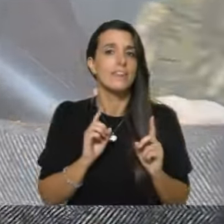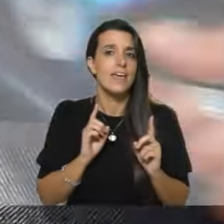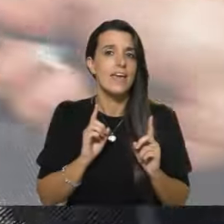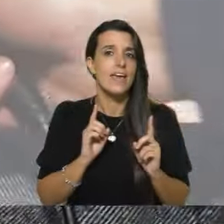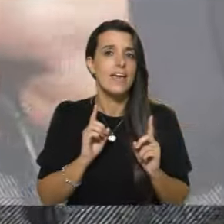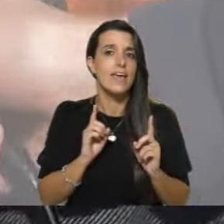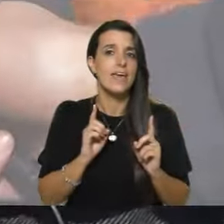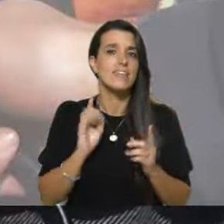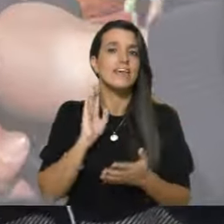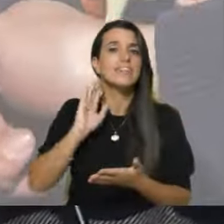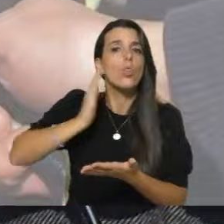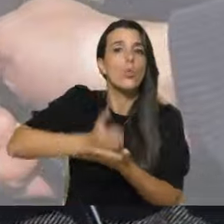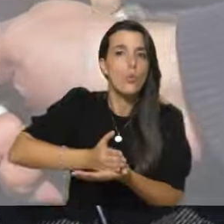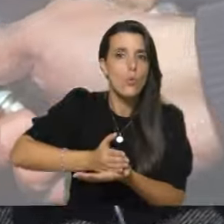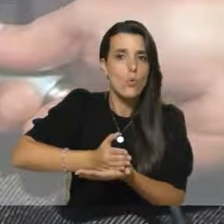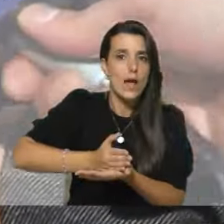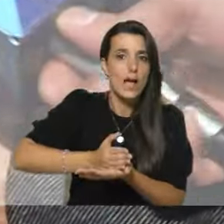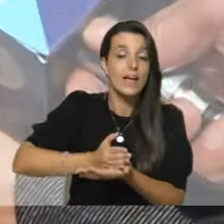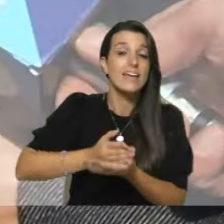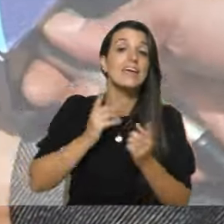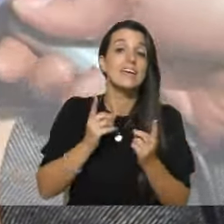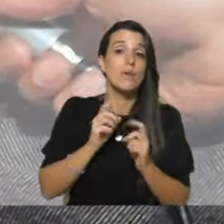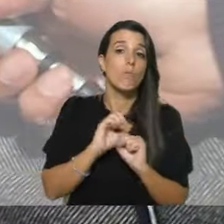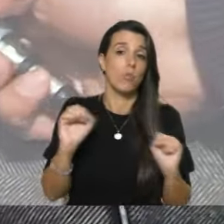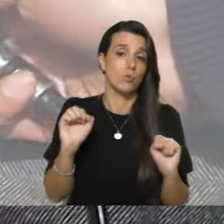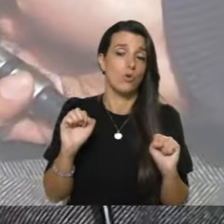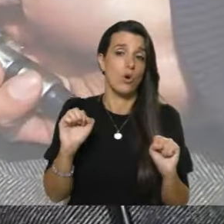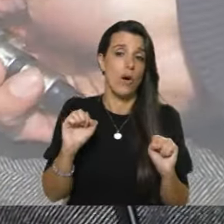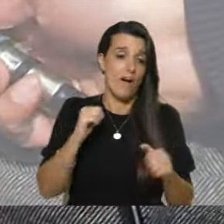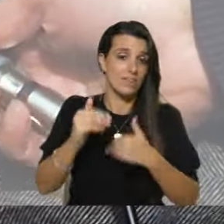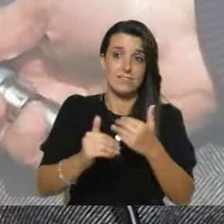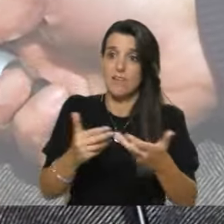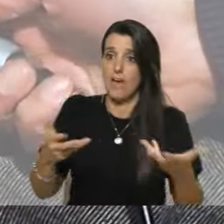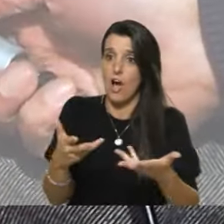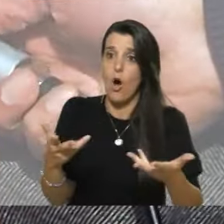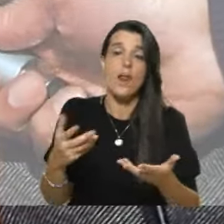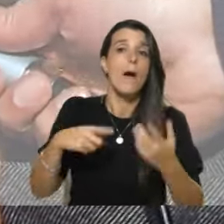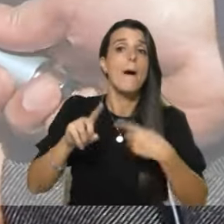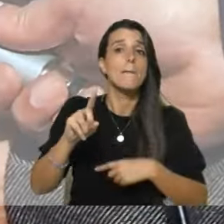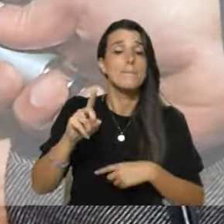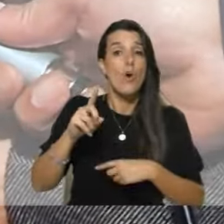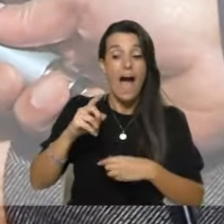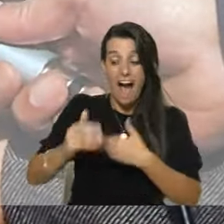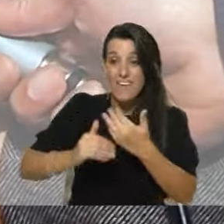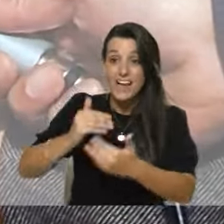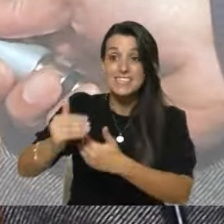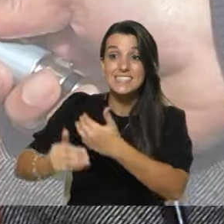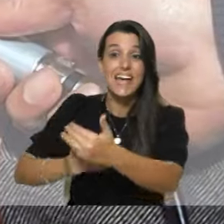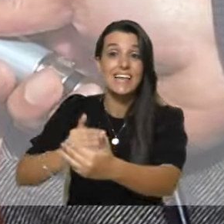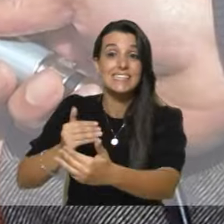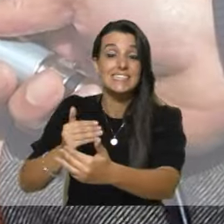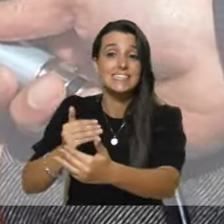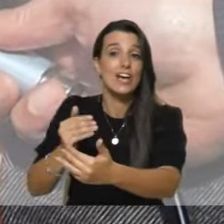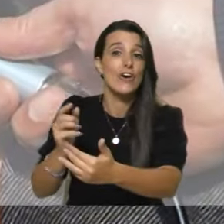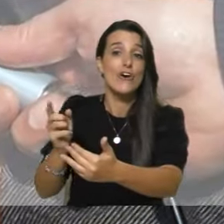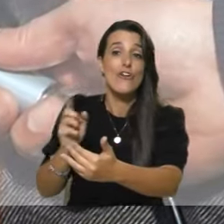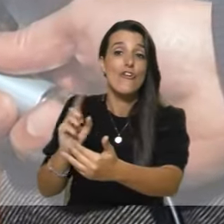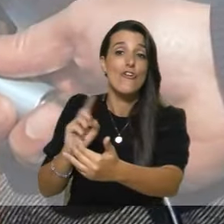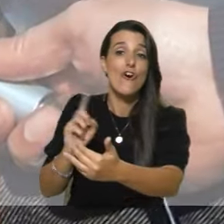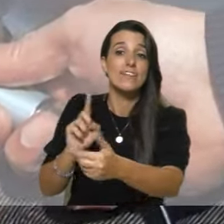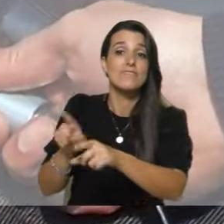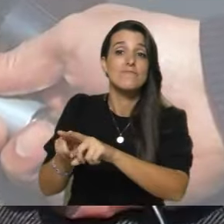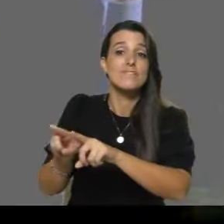varias dictaduras, es lo que ha permitido avanzar. Ahora, los avances no van al